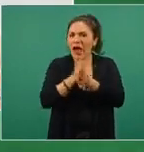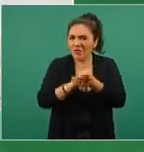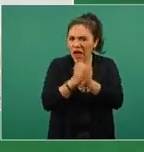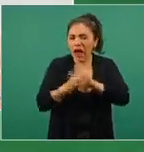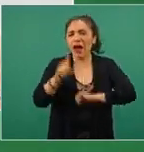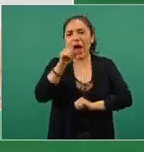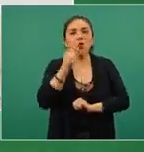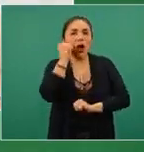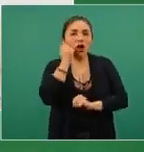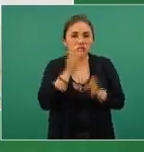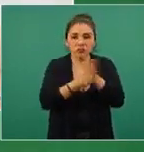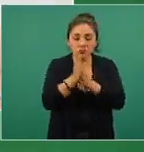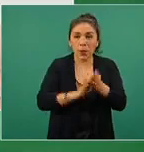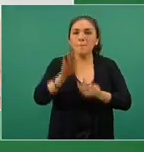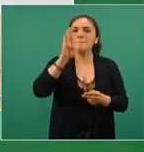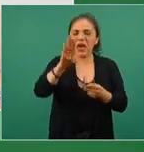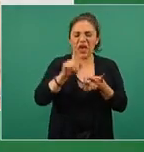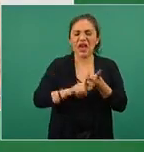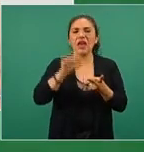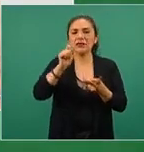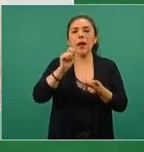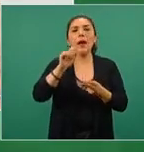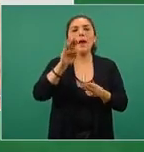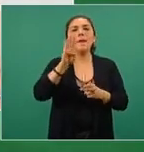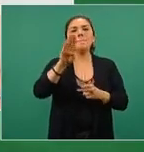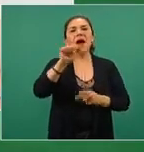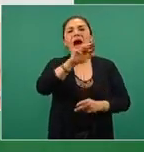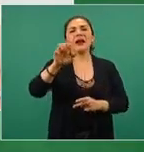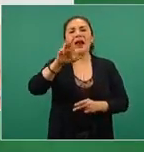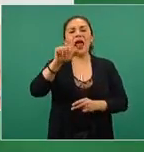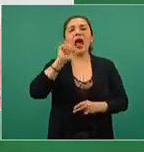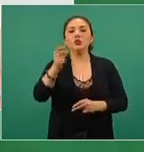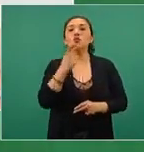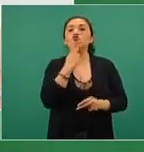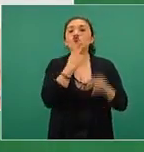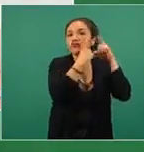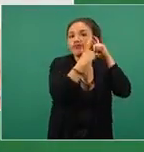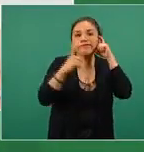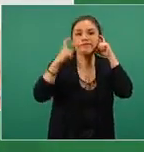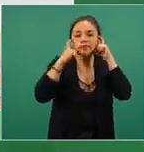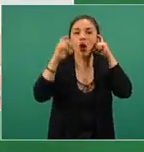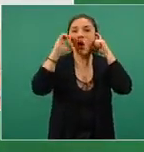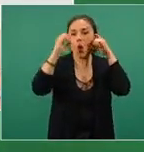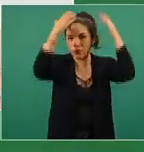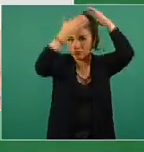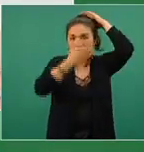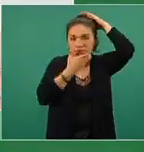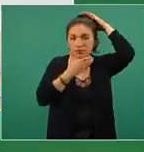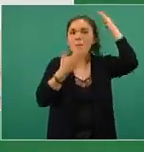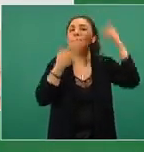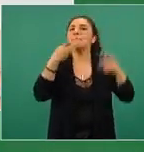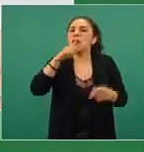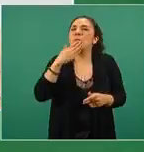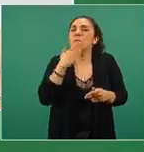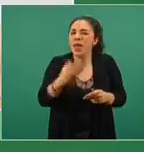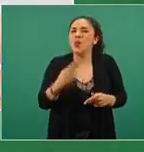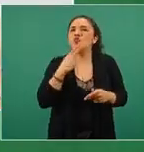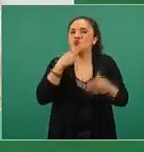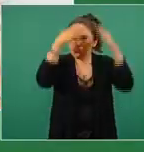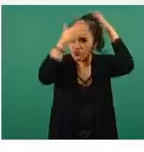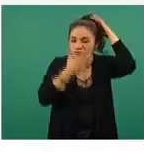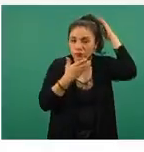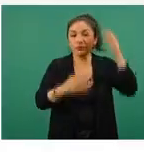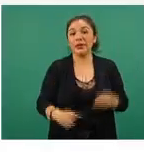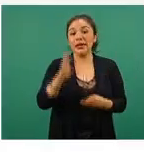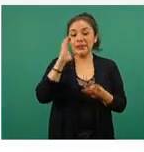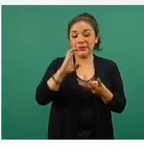con agua y jabón. La B, que significa barrera, que es el uso de la mascarilla o cubrebocas, pero el uso correcto de la misma.